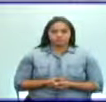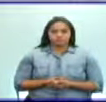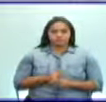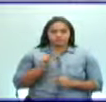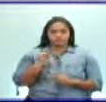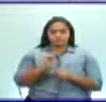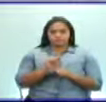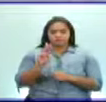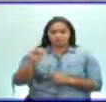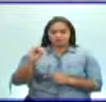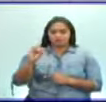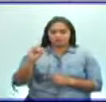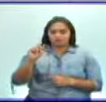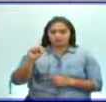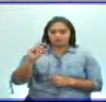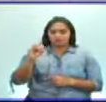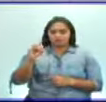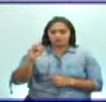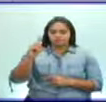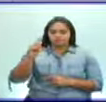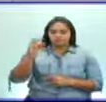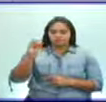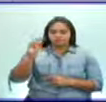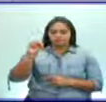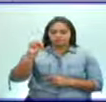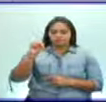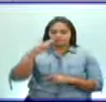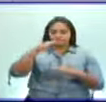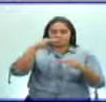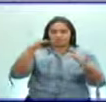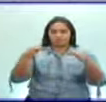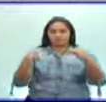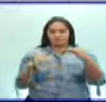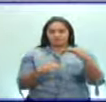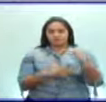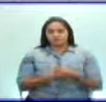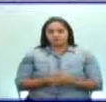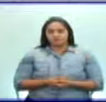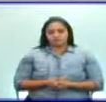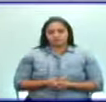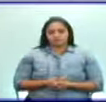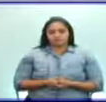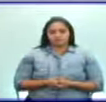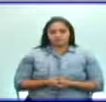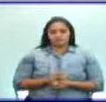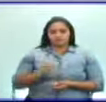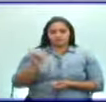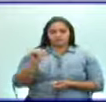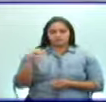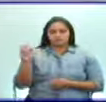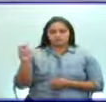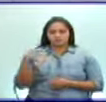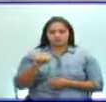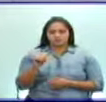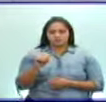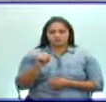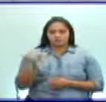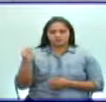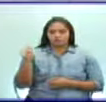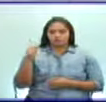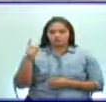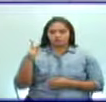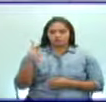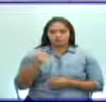bien, decrece. La ecuación de la asíntota es y menor que y igual a -1. Esta función, la imagen es